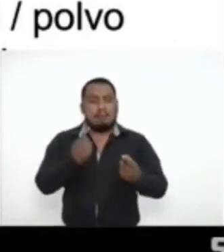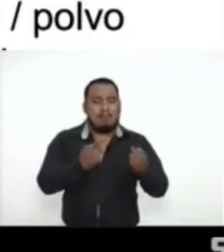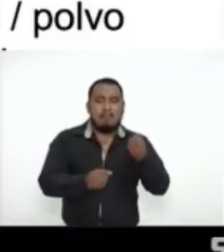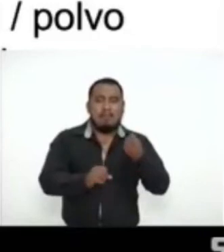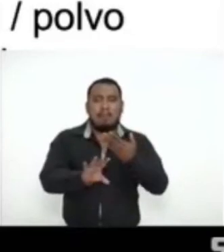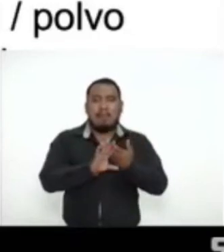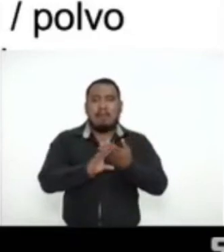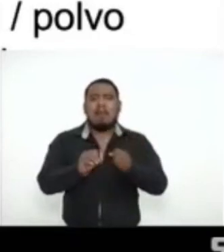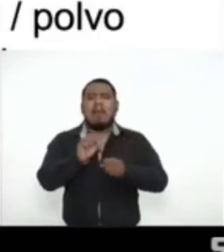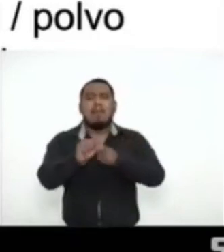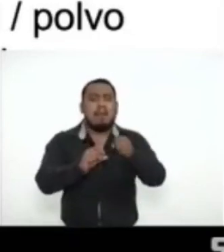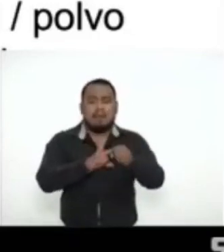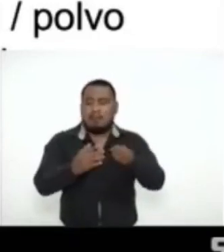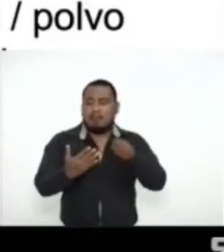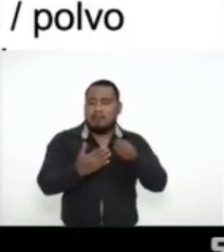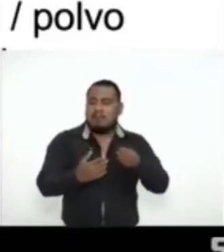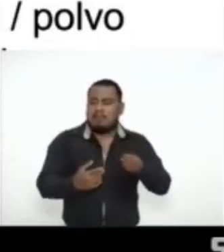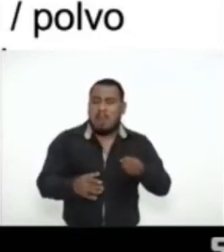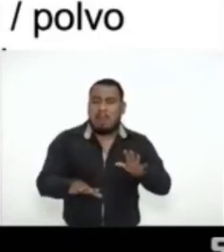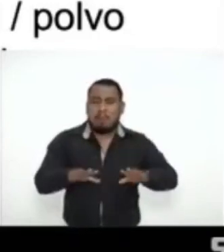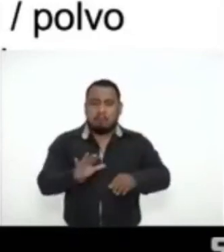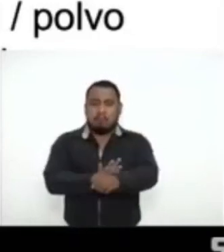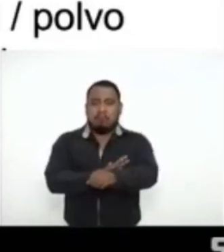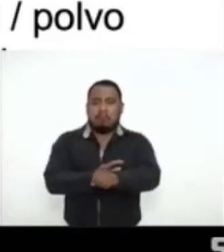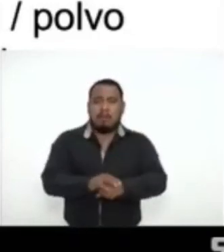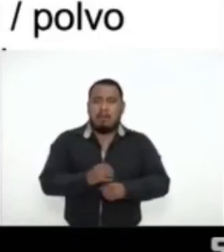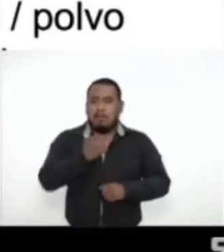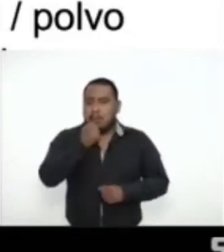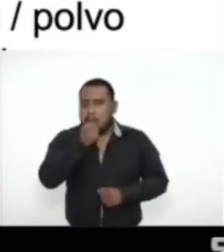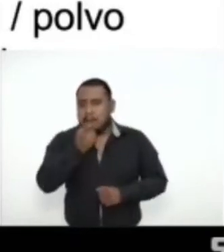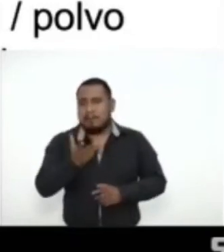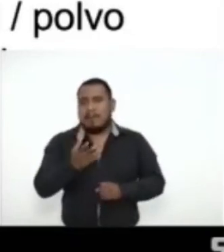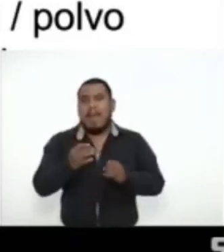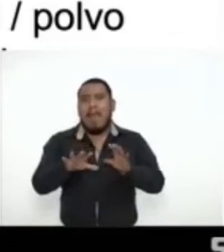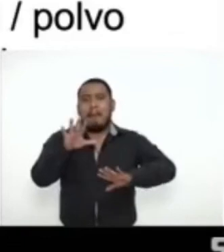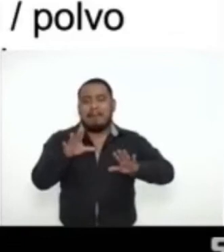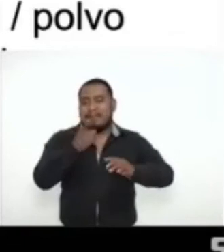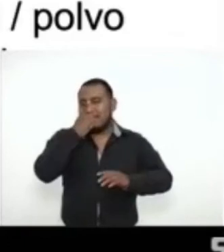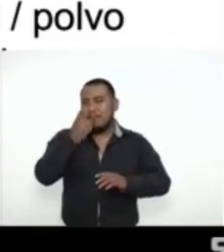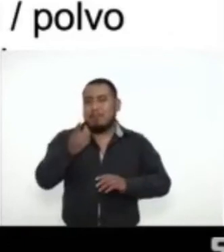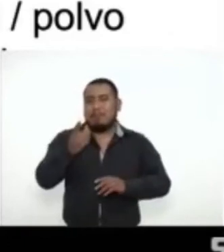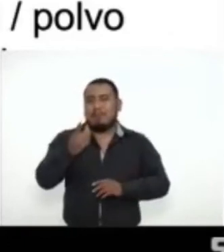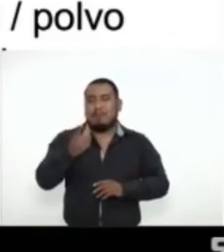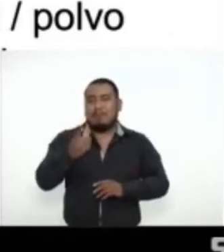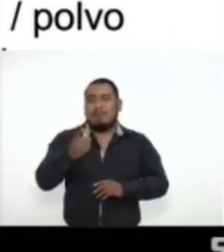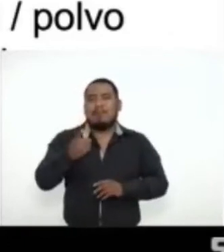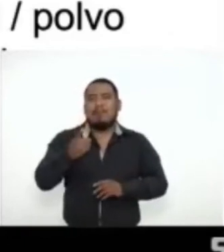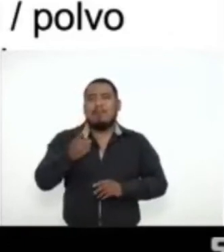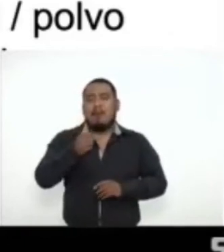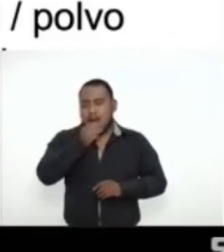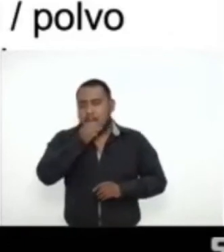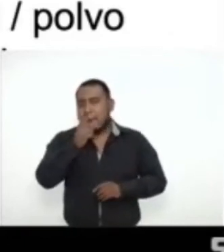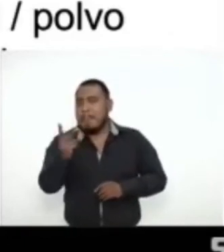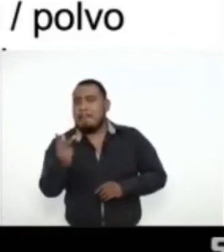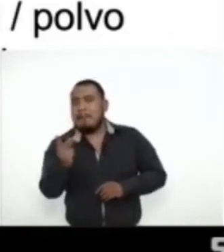cuando se acercan? Hacen esto, ¿no? No tosen. O a esa tos de perro que les llaman el es